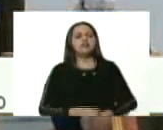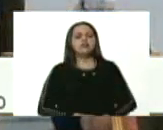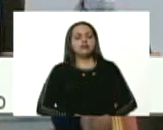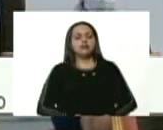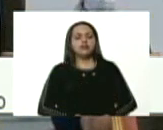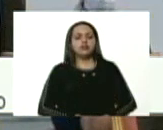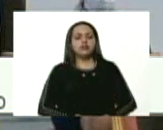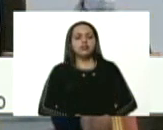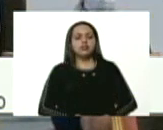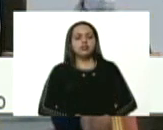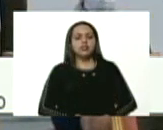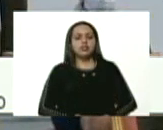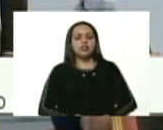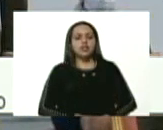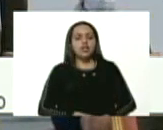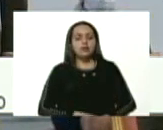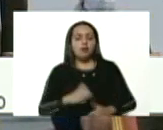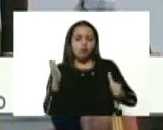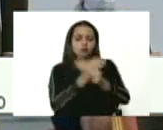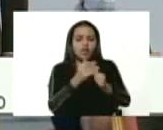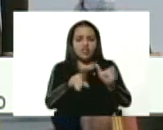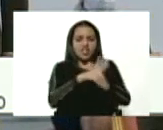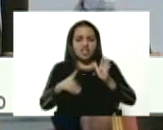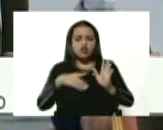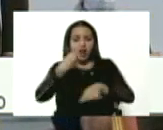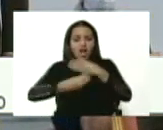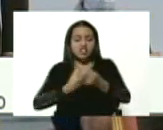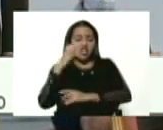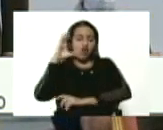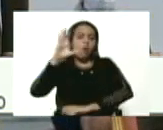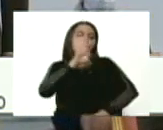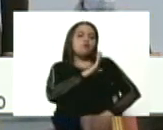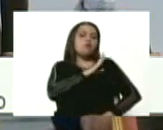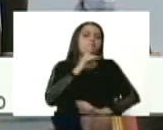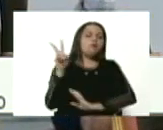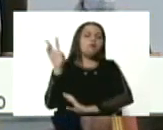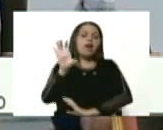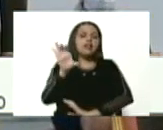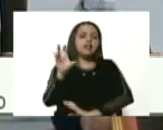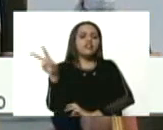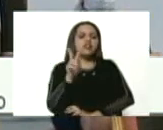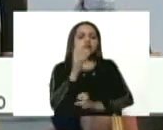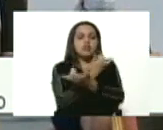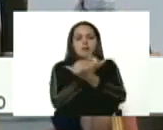para conquistar el derecho a ser república independiente.